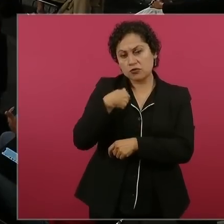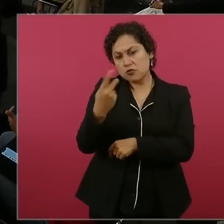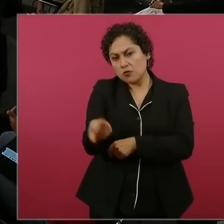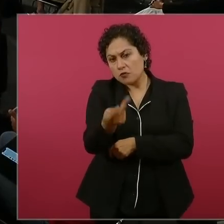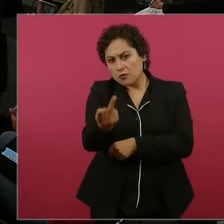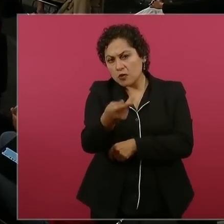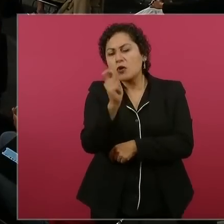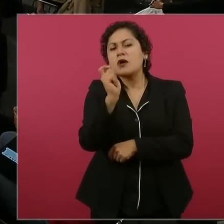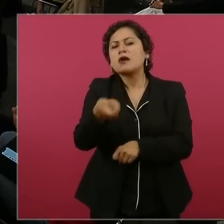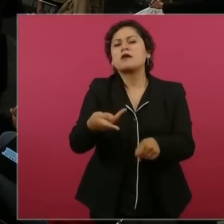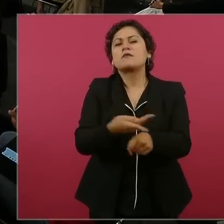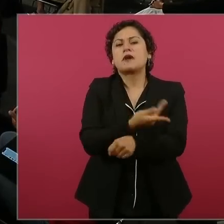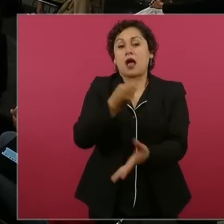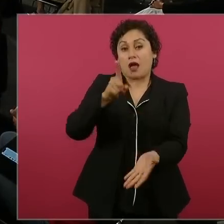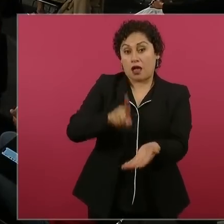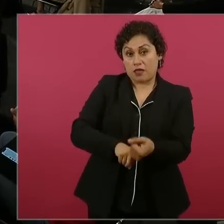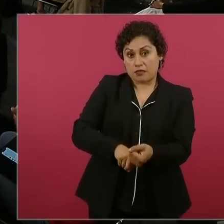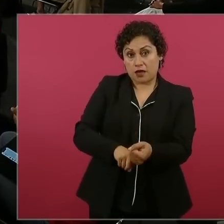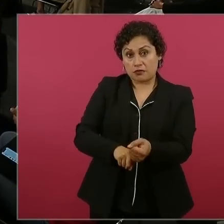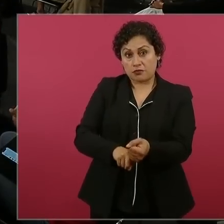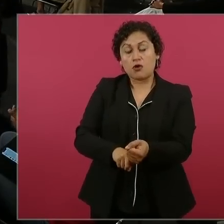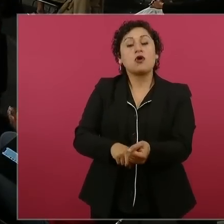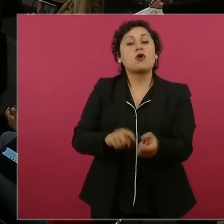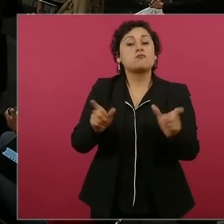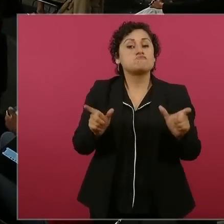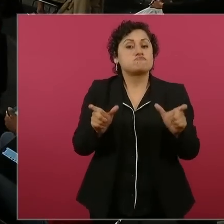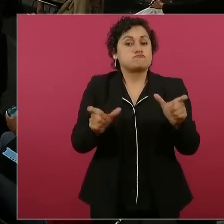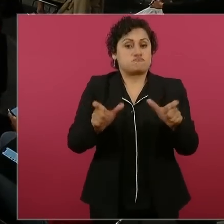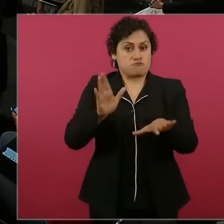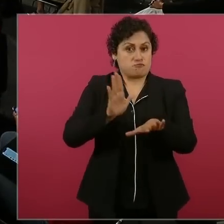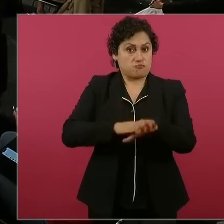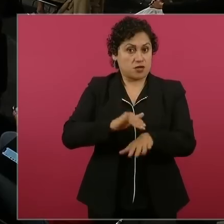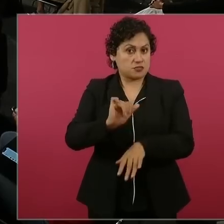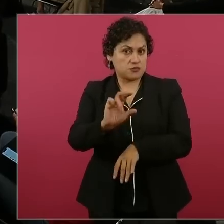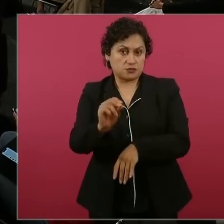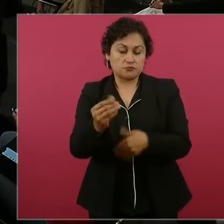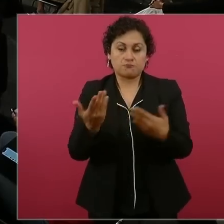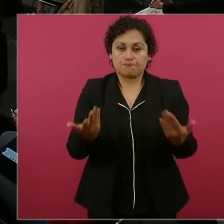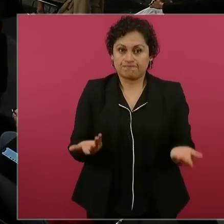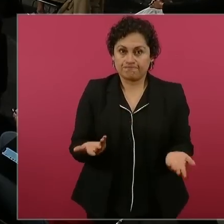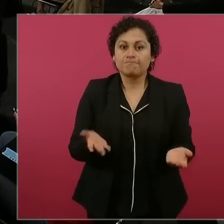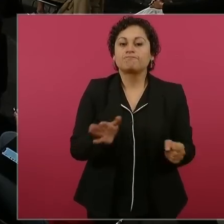van a reforzar un poco más este tema de seguridad, también porque